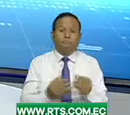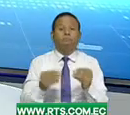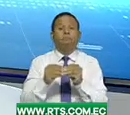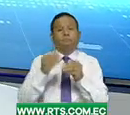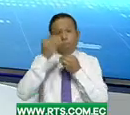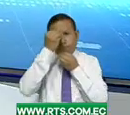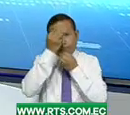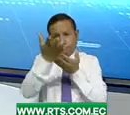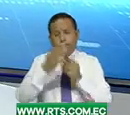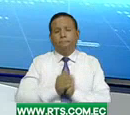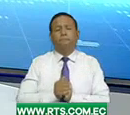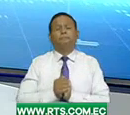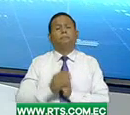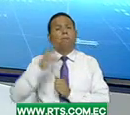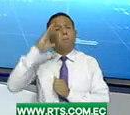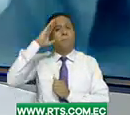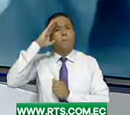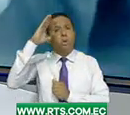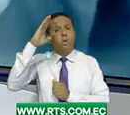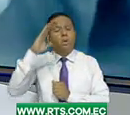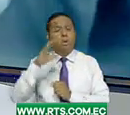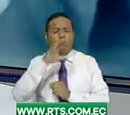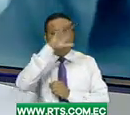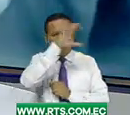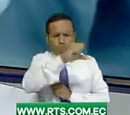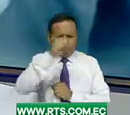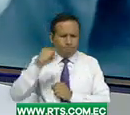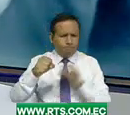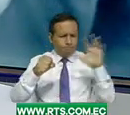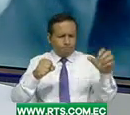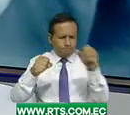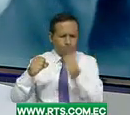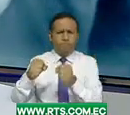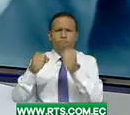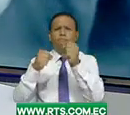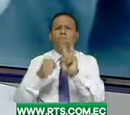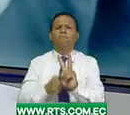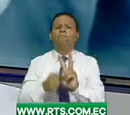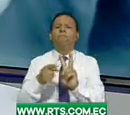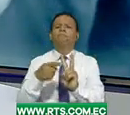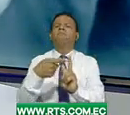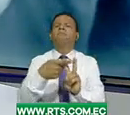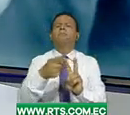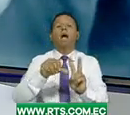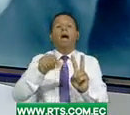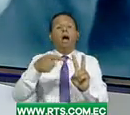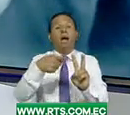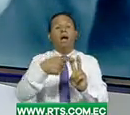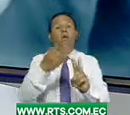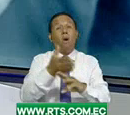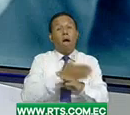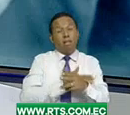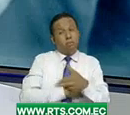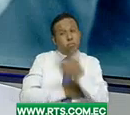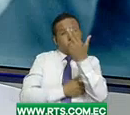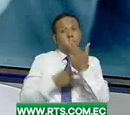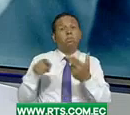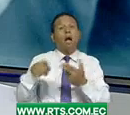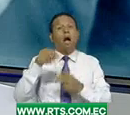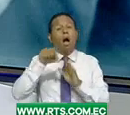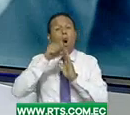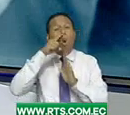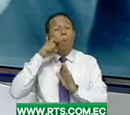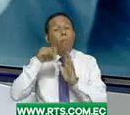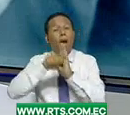La policía detuvo a los dos presuntos asesinos del abogado Mario Vicuña, quien fue acribillado en su oficina en